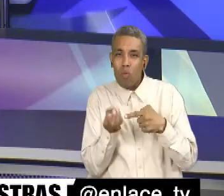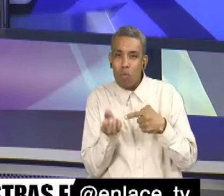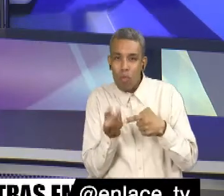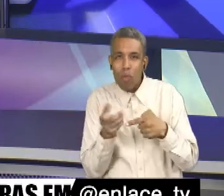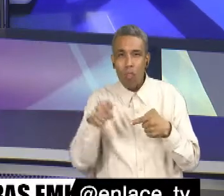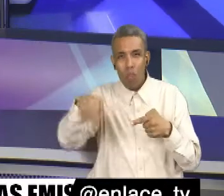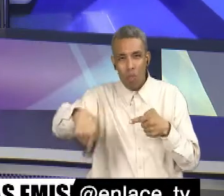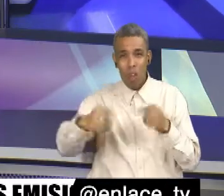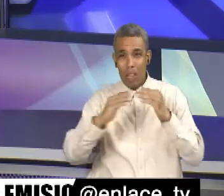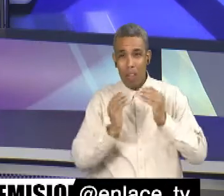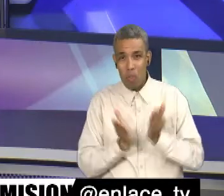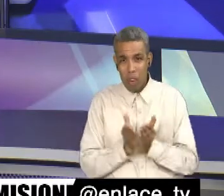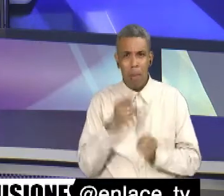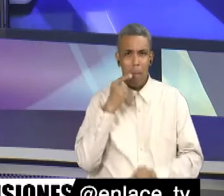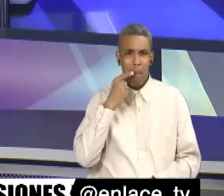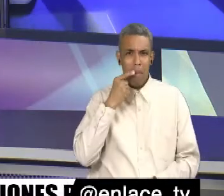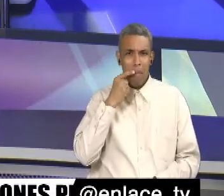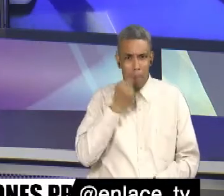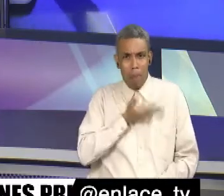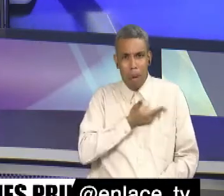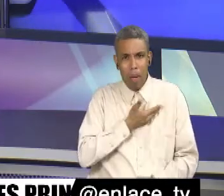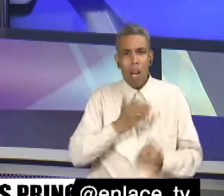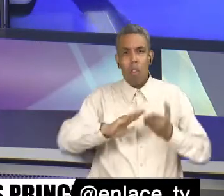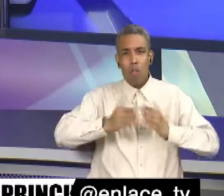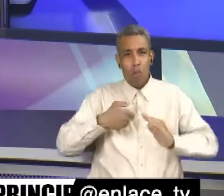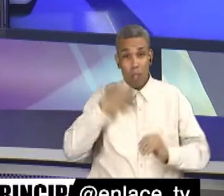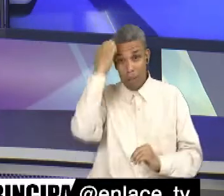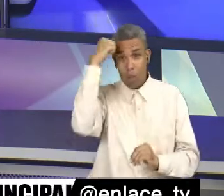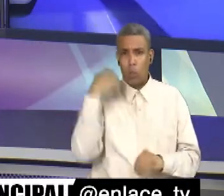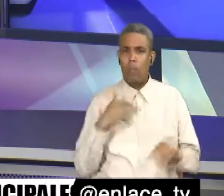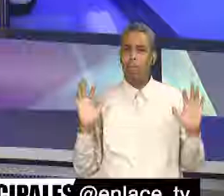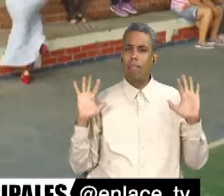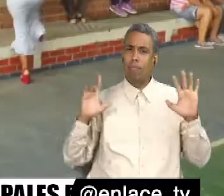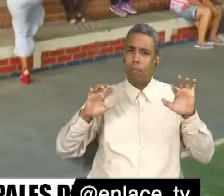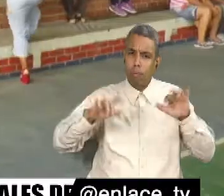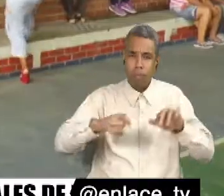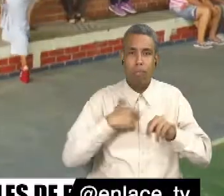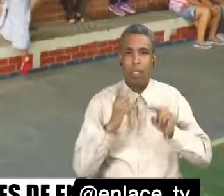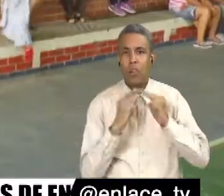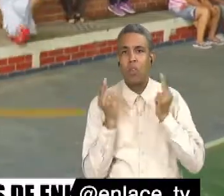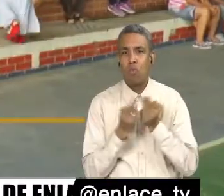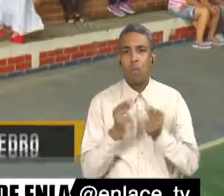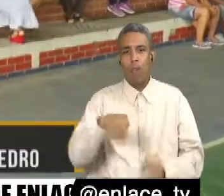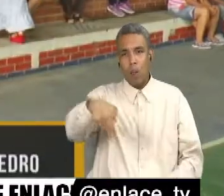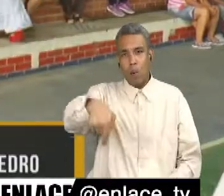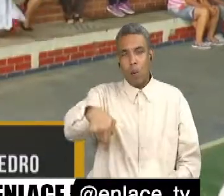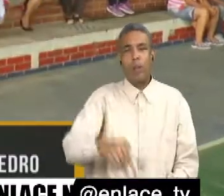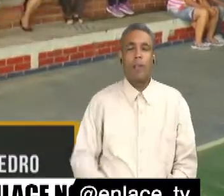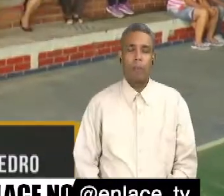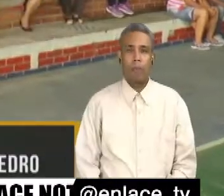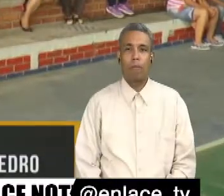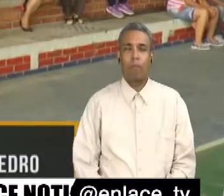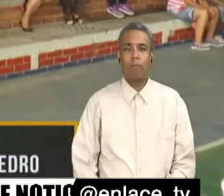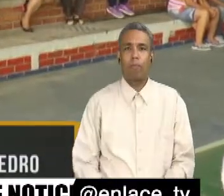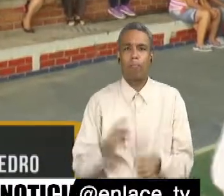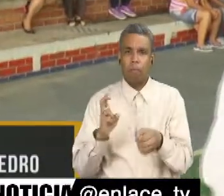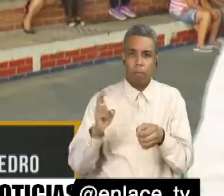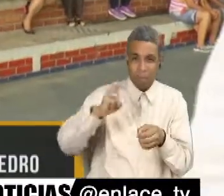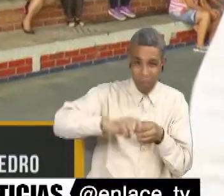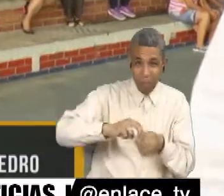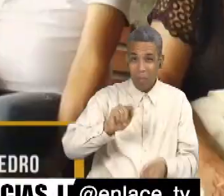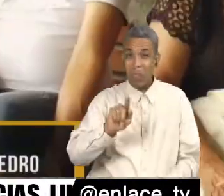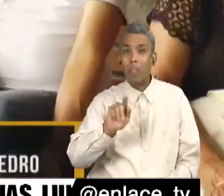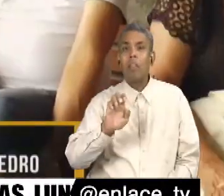padres de familia con ocasión del paro indefinido decretado por FECODE. Este viernes, educadores afiliados a FECODE se han reunido con